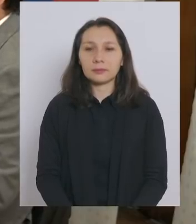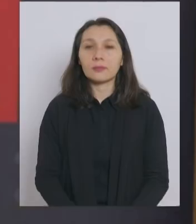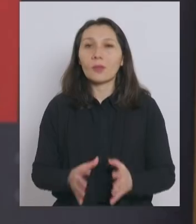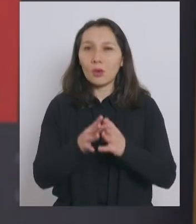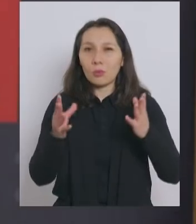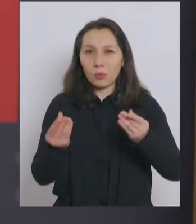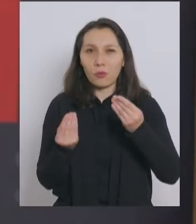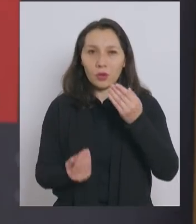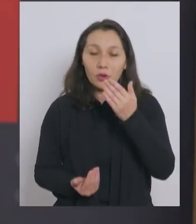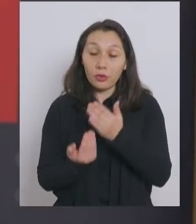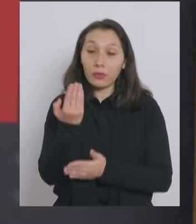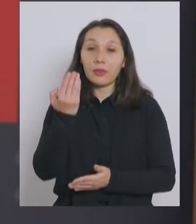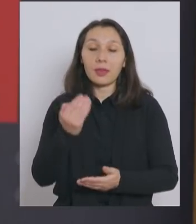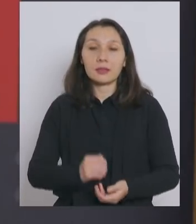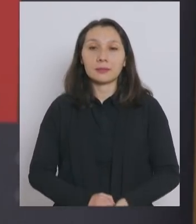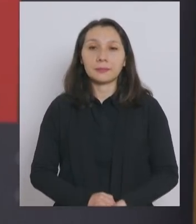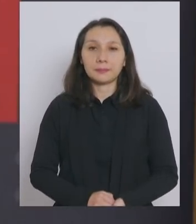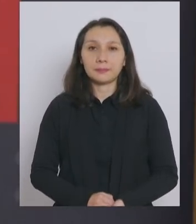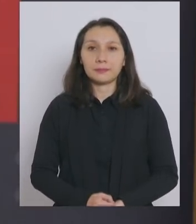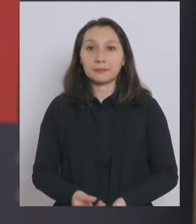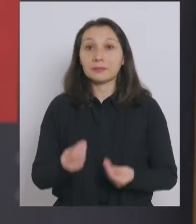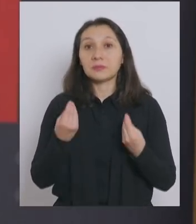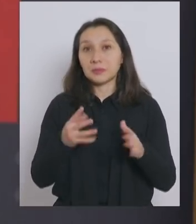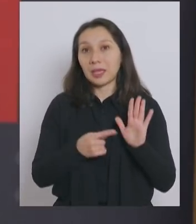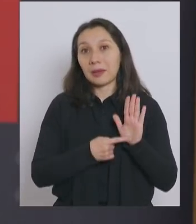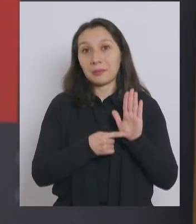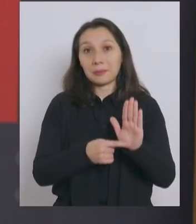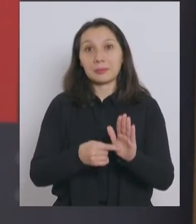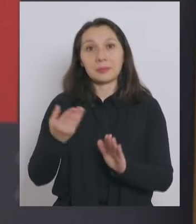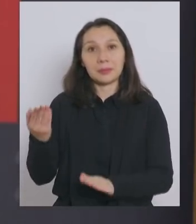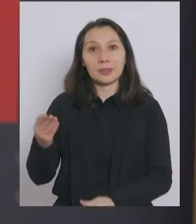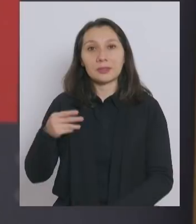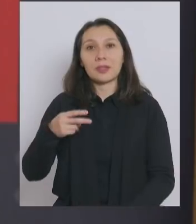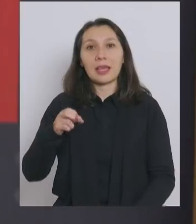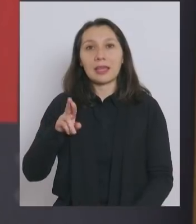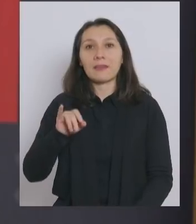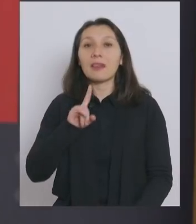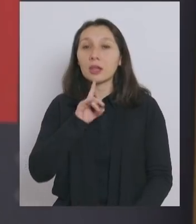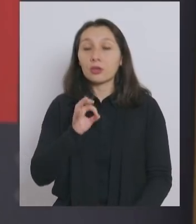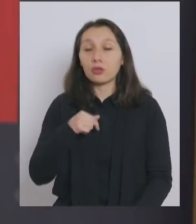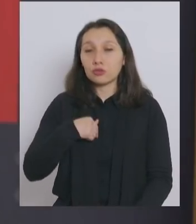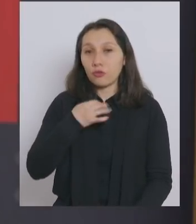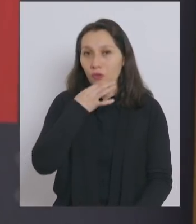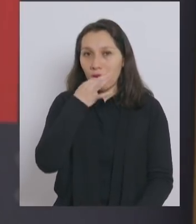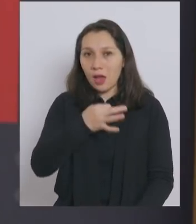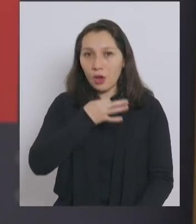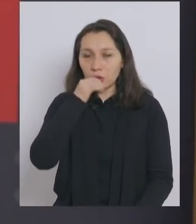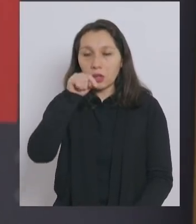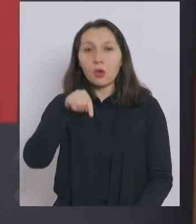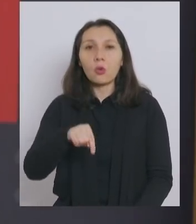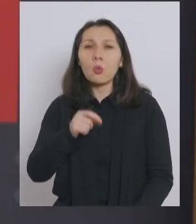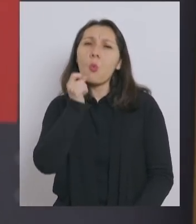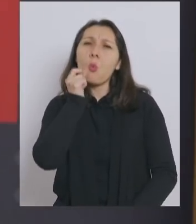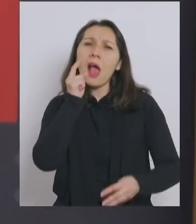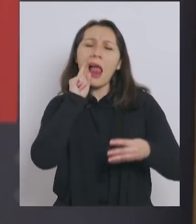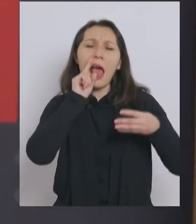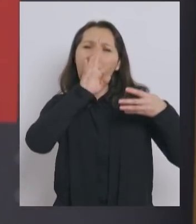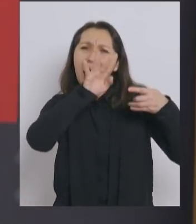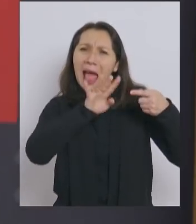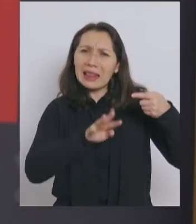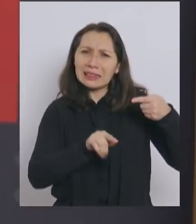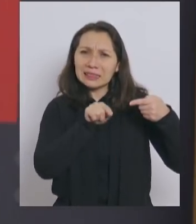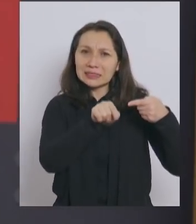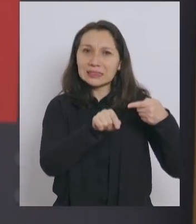Muy buenos días. Bueno, ya me presentó Heriberto. Yo les voy a contar hoy día las características de la